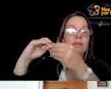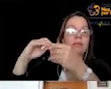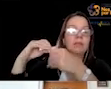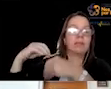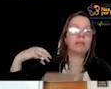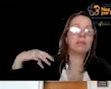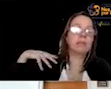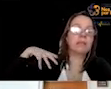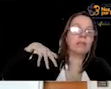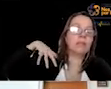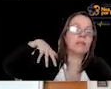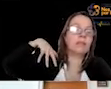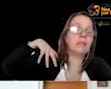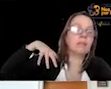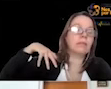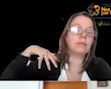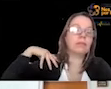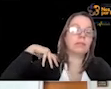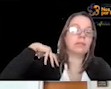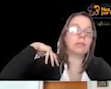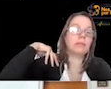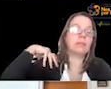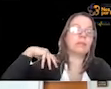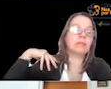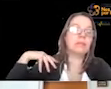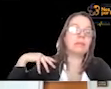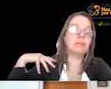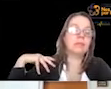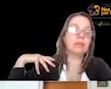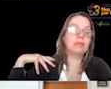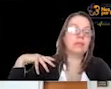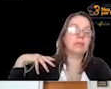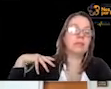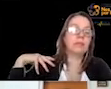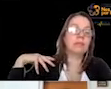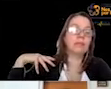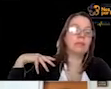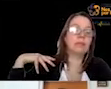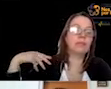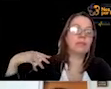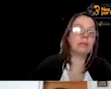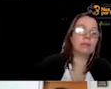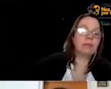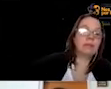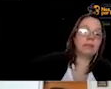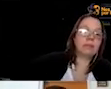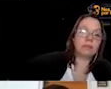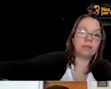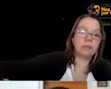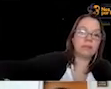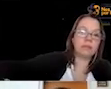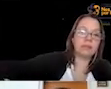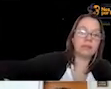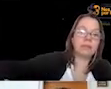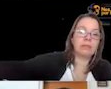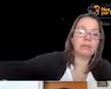Por ejemplo, proteínas, la vitamina D que le mencioné, grasas esenciales, por ahí nosotros los tomamos básicamente en